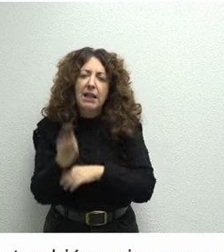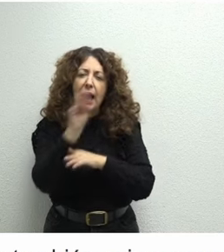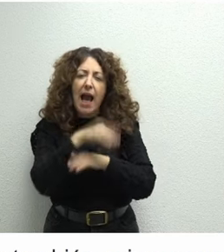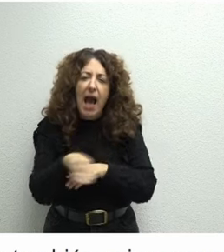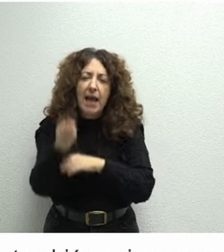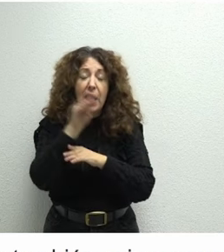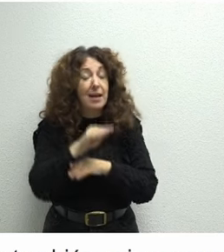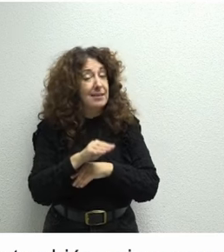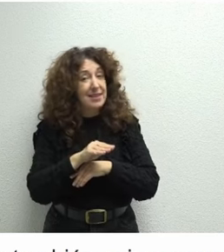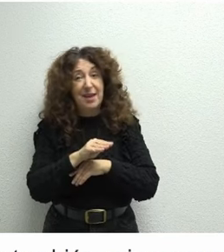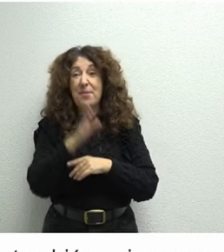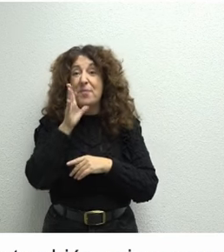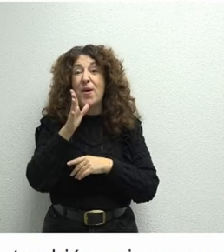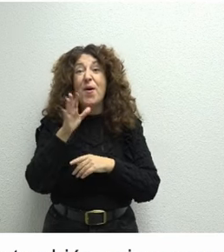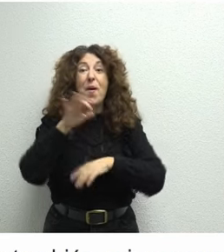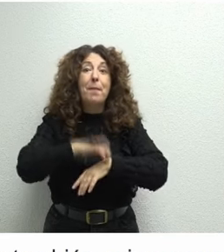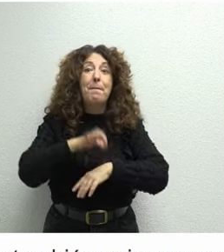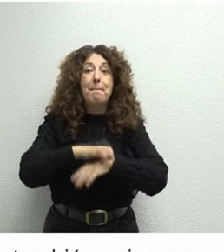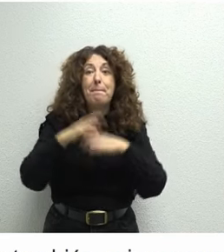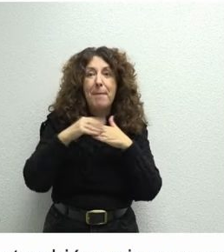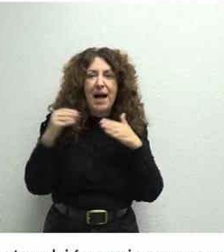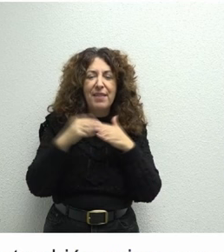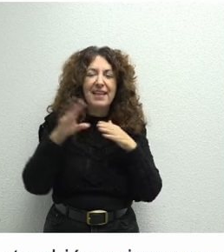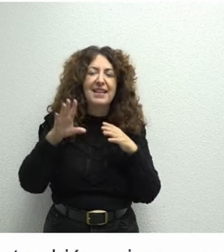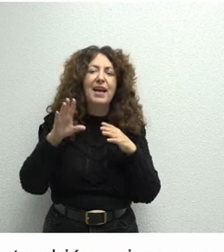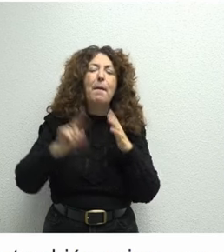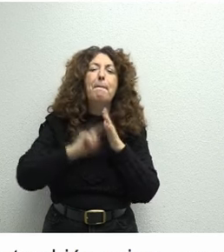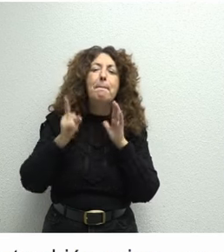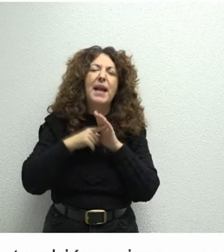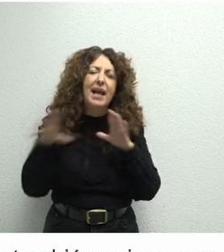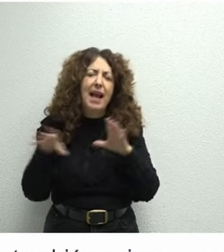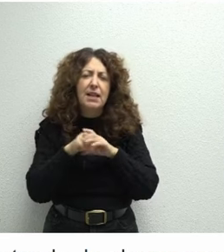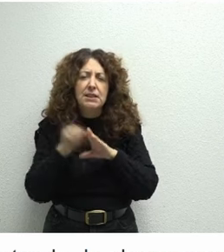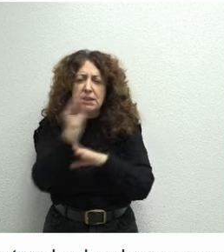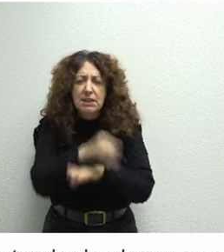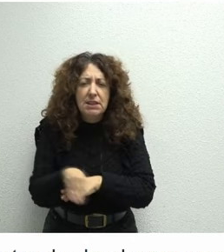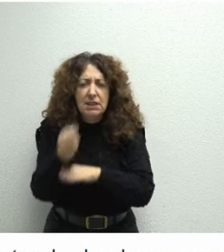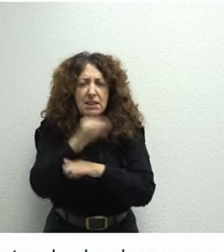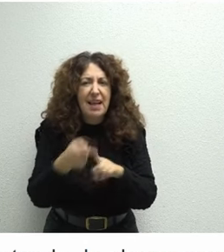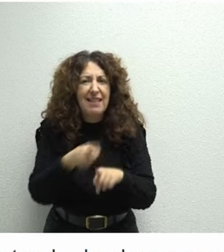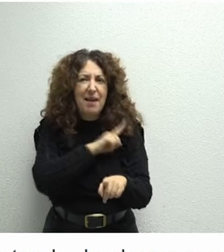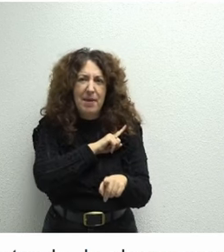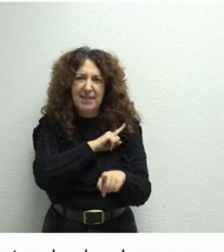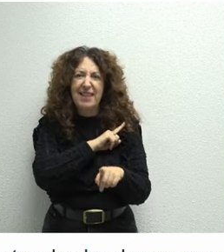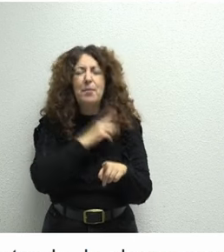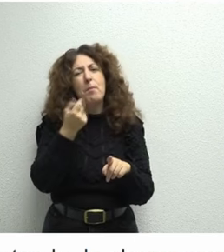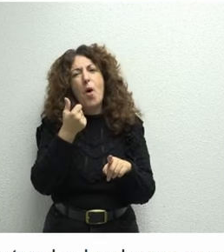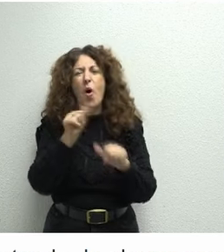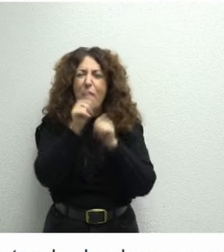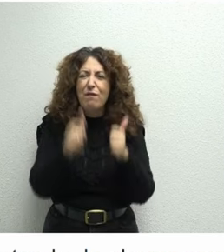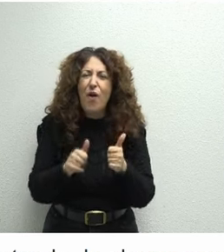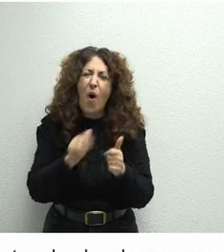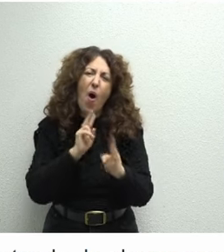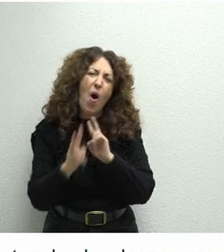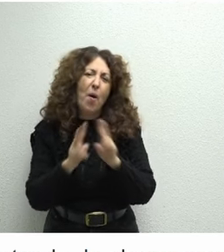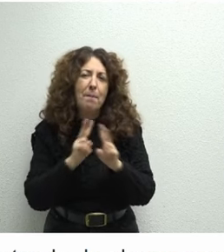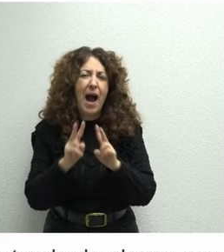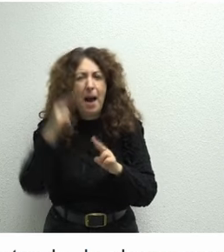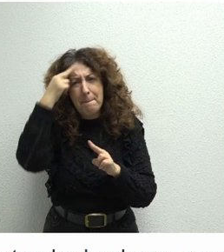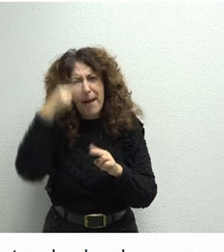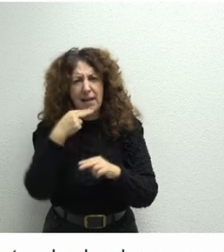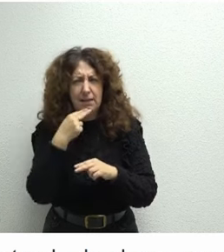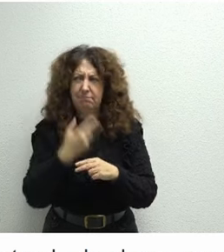de plena inclusión si se les arropa demasiado y en exceso si tiene una comunicación un poco paternalista no les